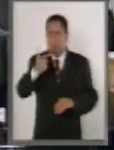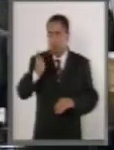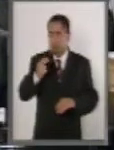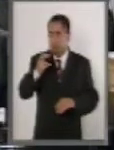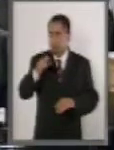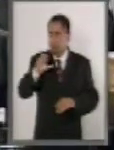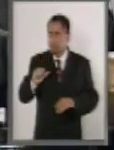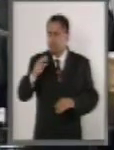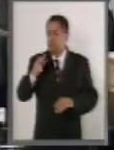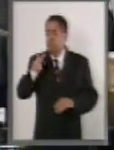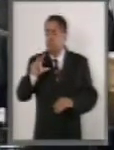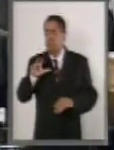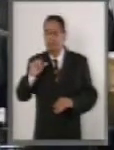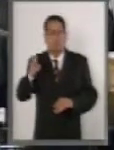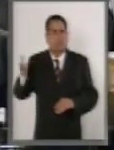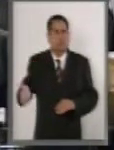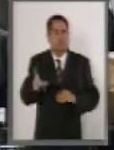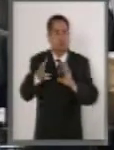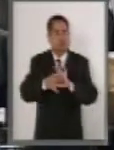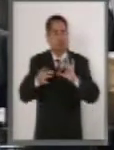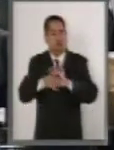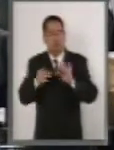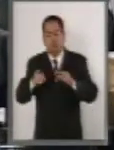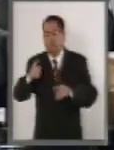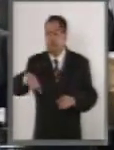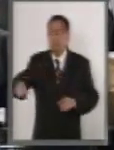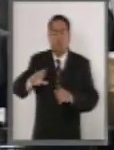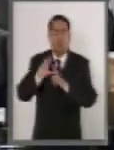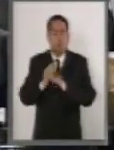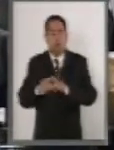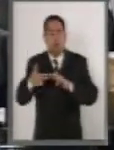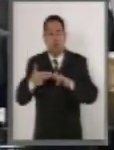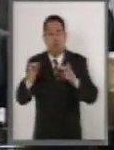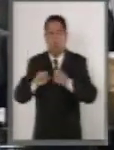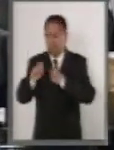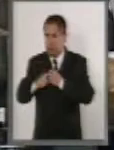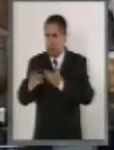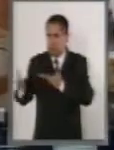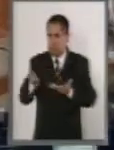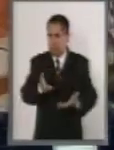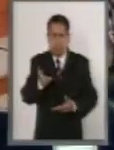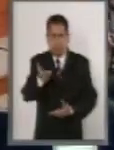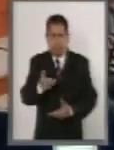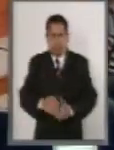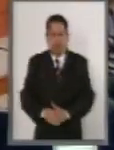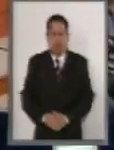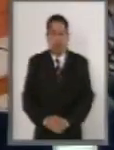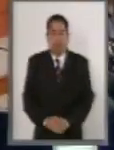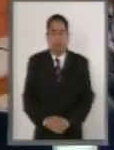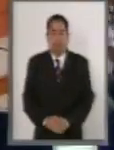La Cuevas Barrón para presentar el dictamen a nombre de la Comisión de Relaciones Exteriores.